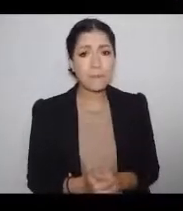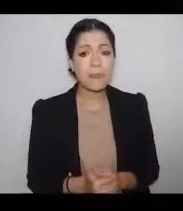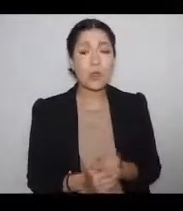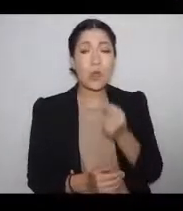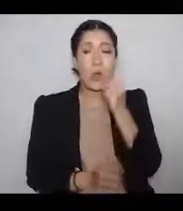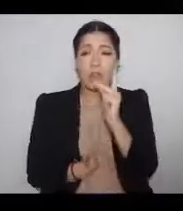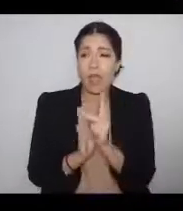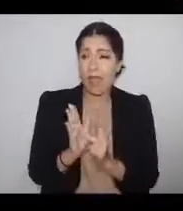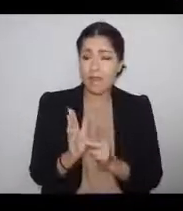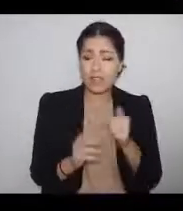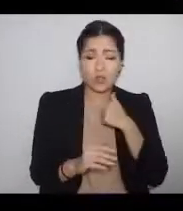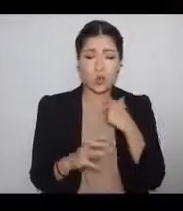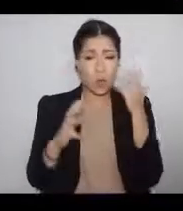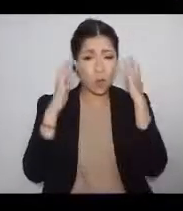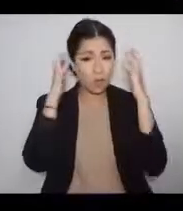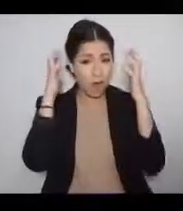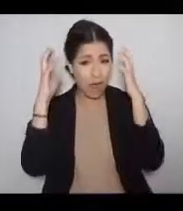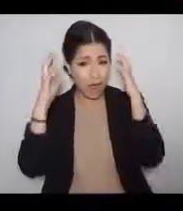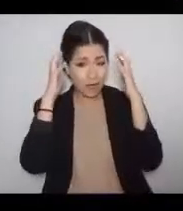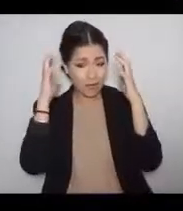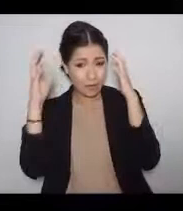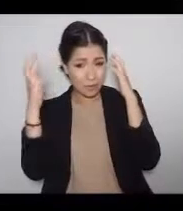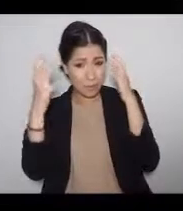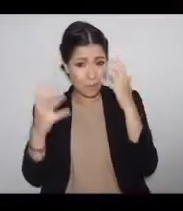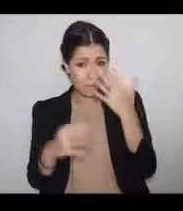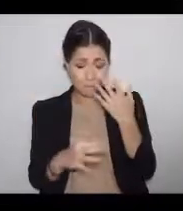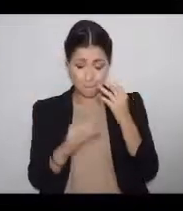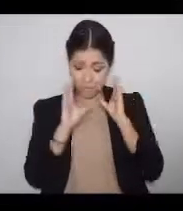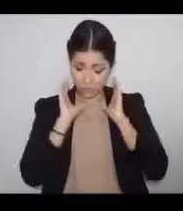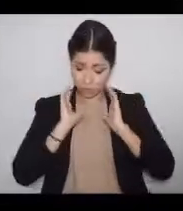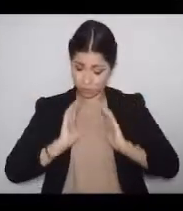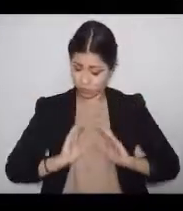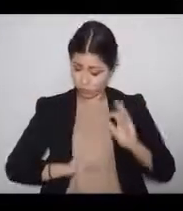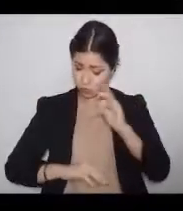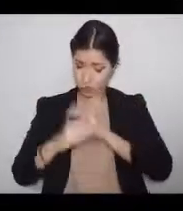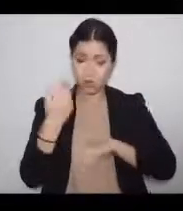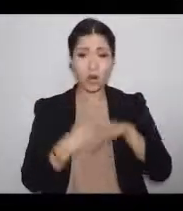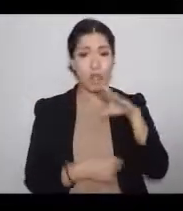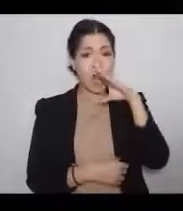Una vez me di un baño completo.